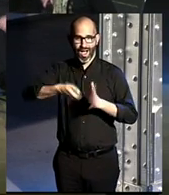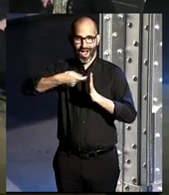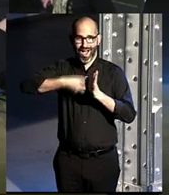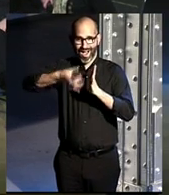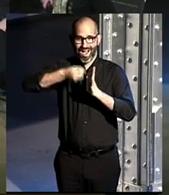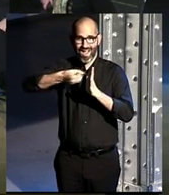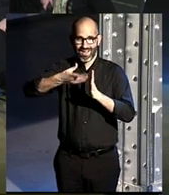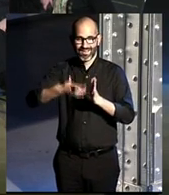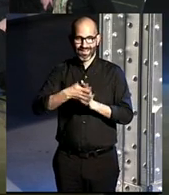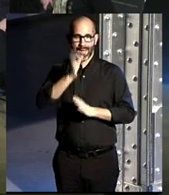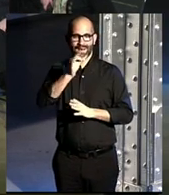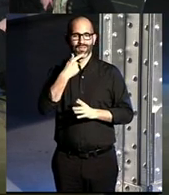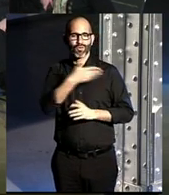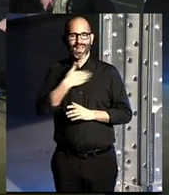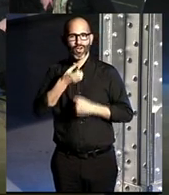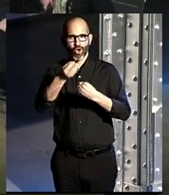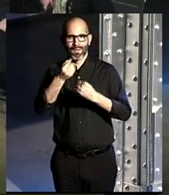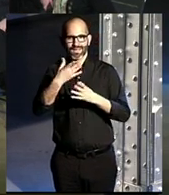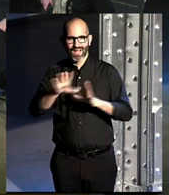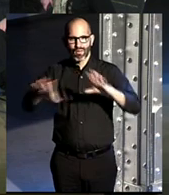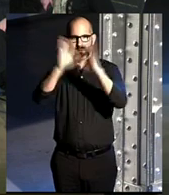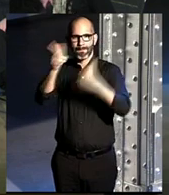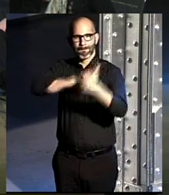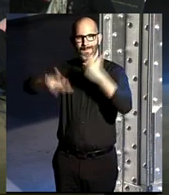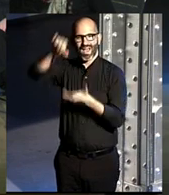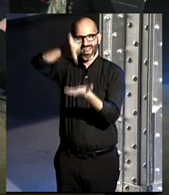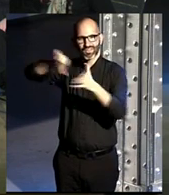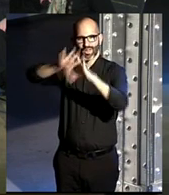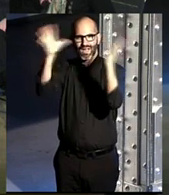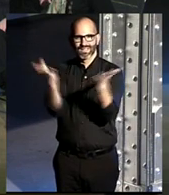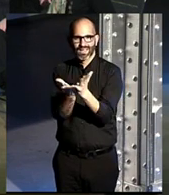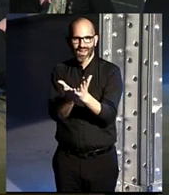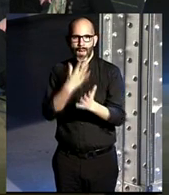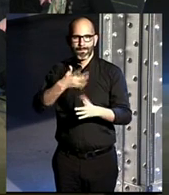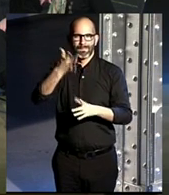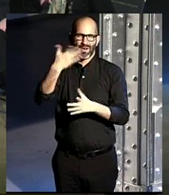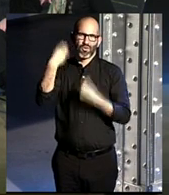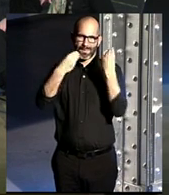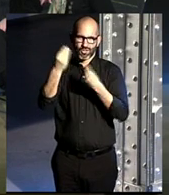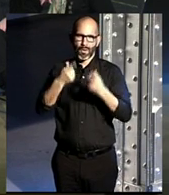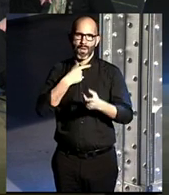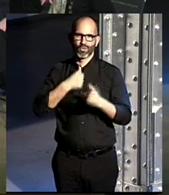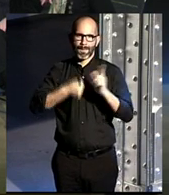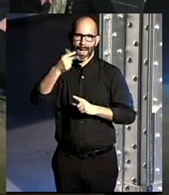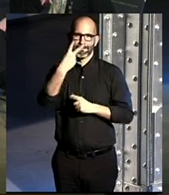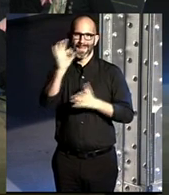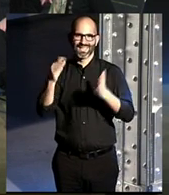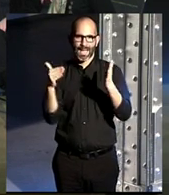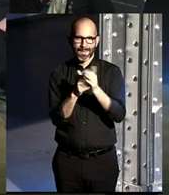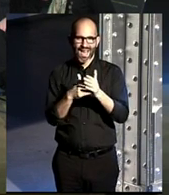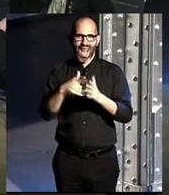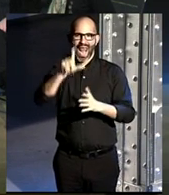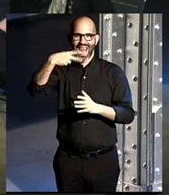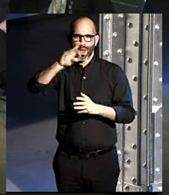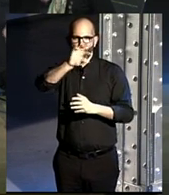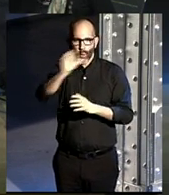César, tú como habías comentado que te gustaba El viaje al centro de la Tierra. Me también. gusta Viaje al centro de la Tierra, pero probablemente me gusta más 20.000 leguas de viaje submarino de Richard